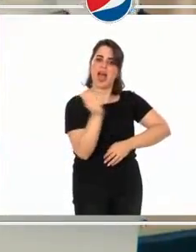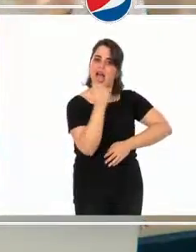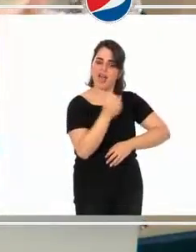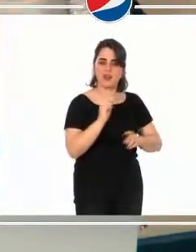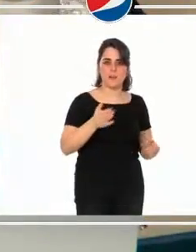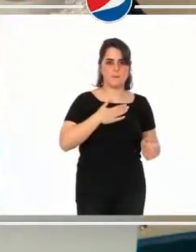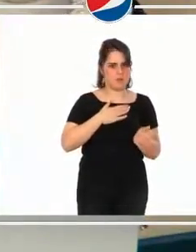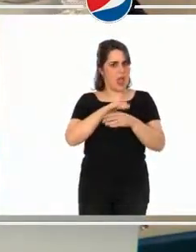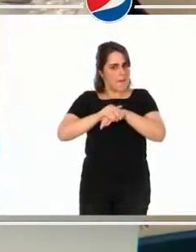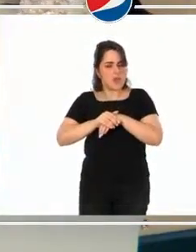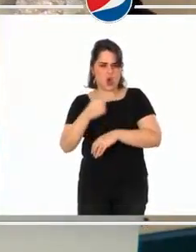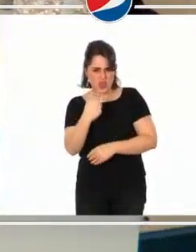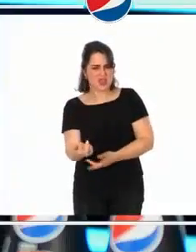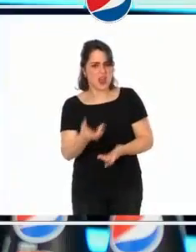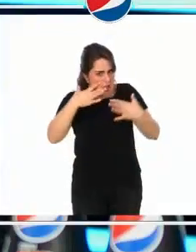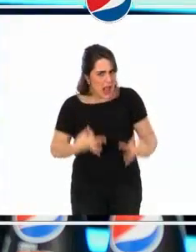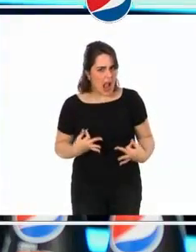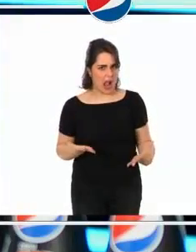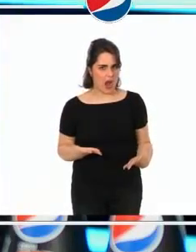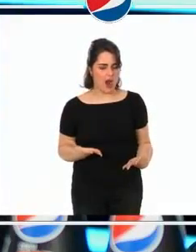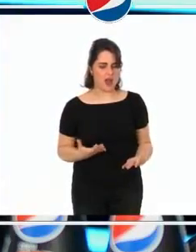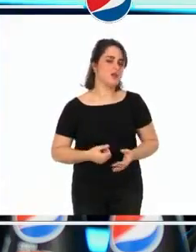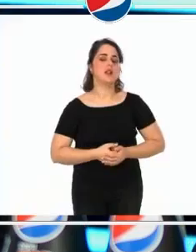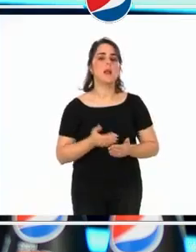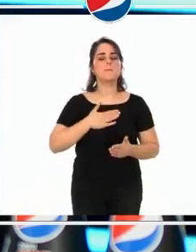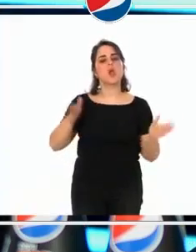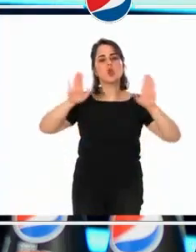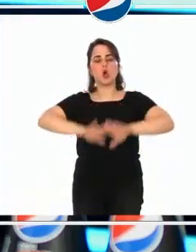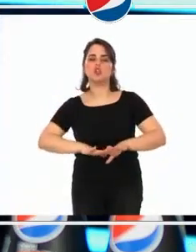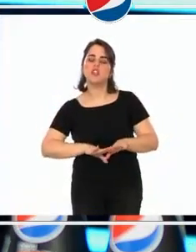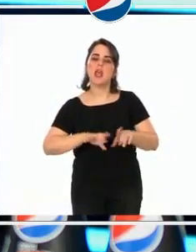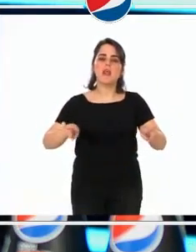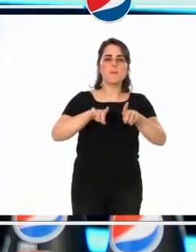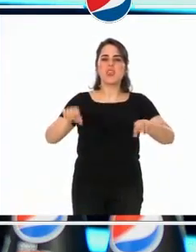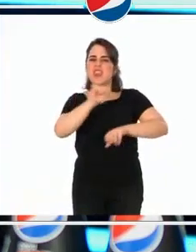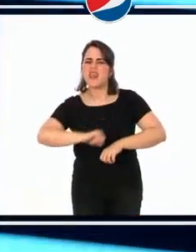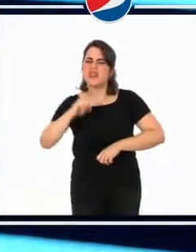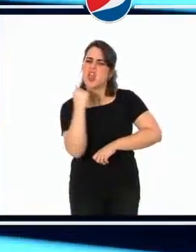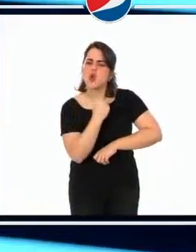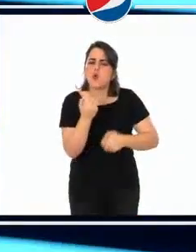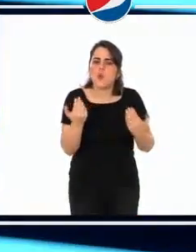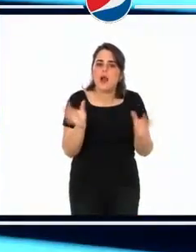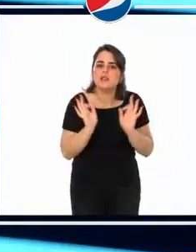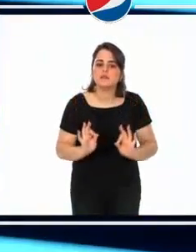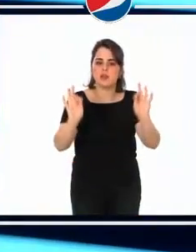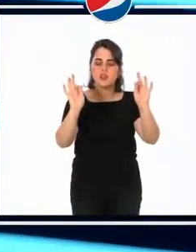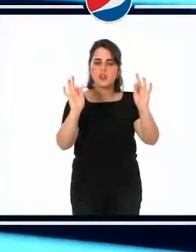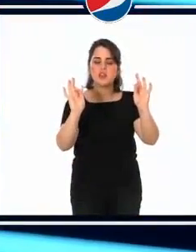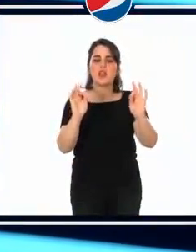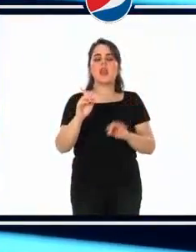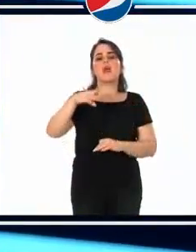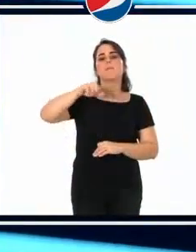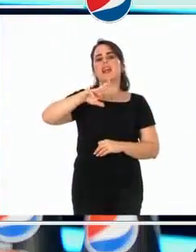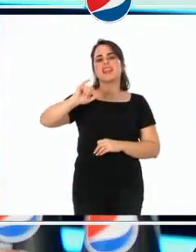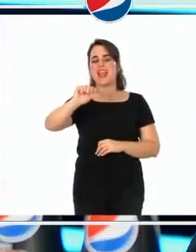gente, que sí que es real. Vale, o sea, entonces, esto es real, Mi gran noche, villancico, ¿cuál villancico? Específicamente? Hombre, pues María Carey.